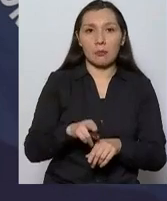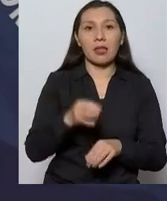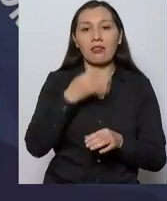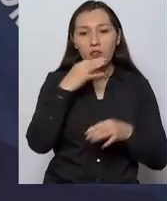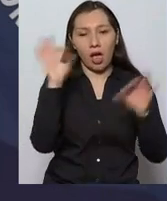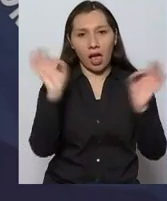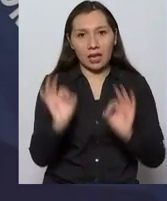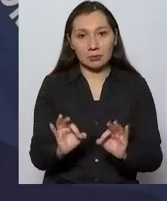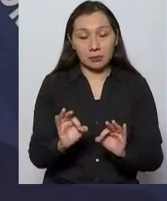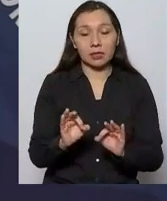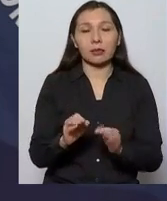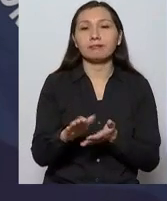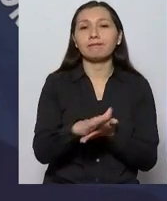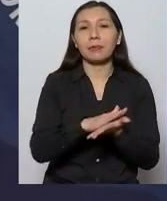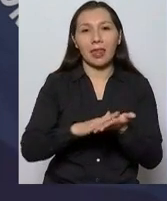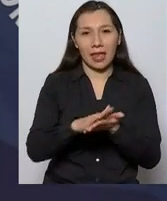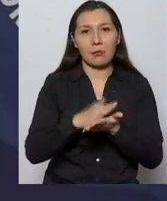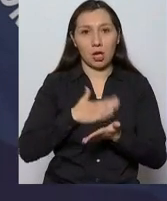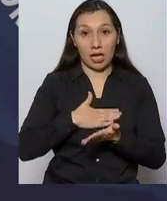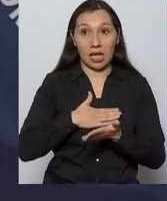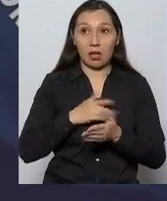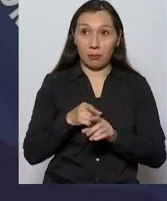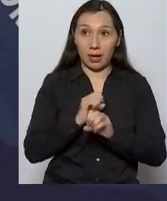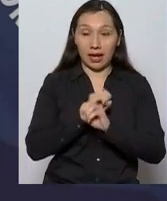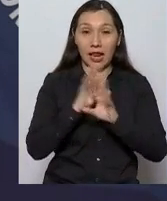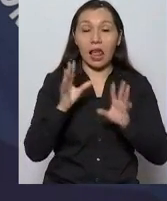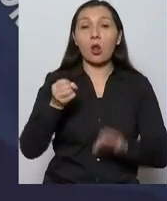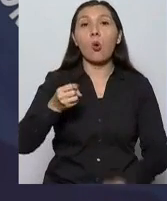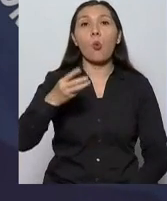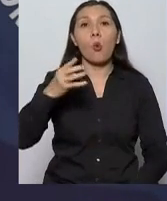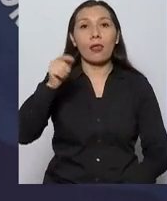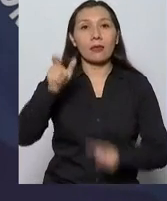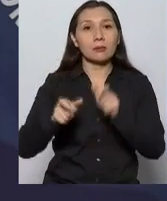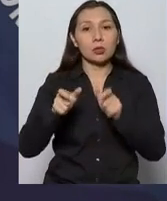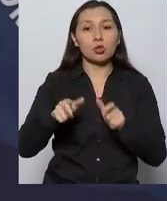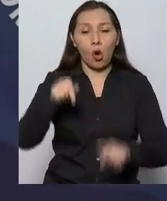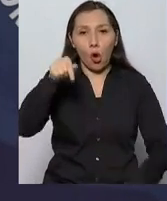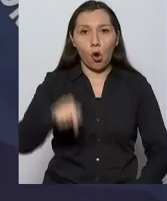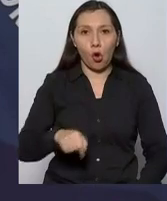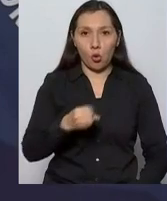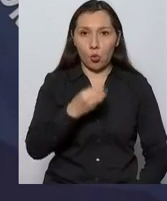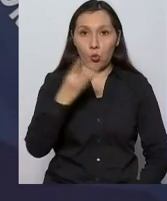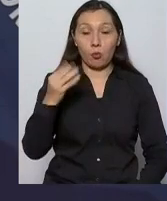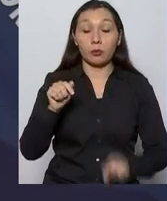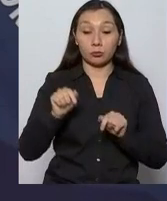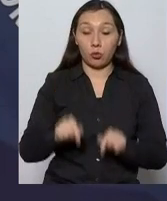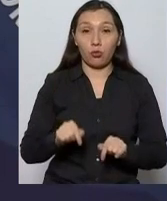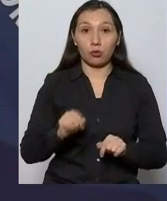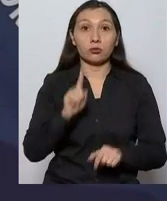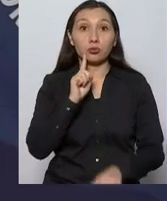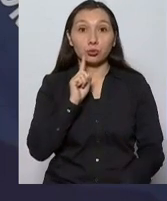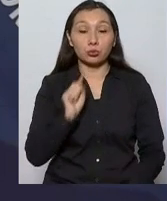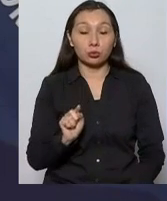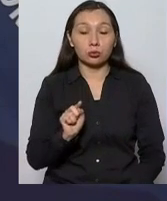continuación, quiero ejemplificarlo en los números de hoy. Hoy día